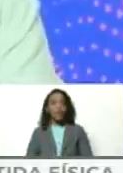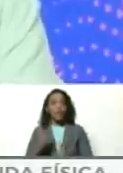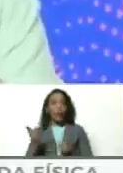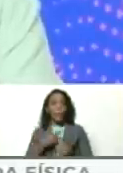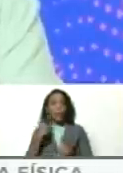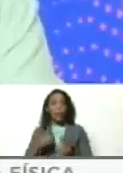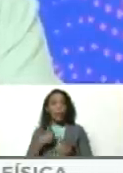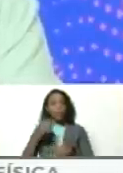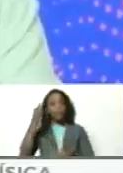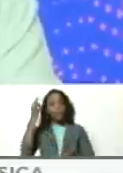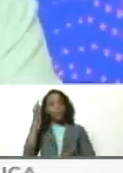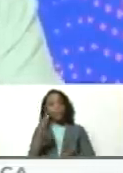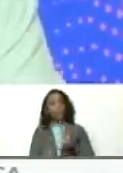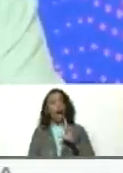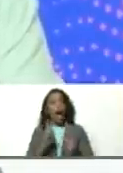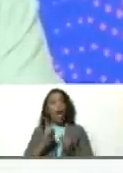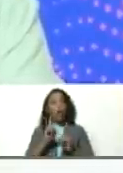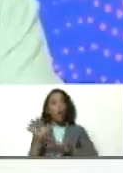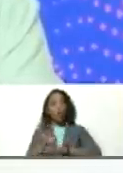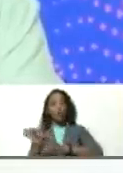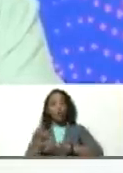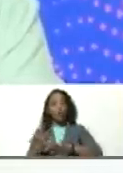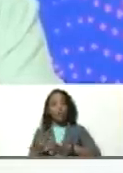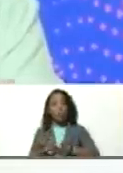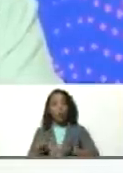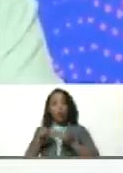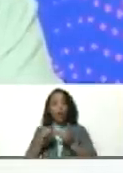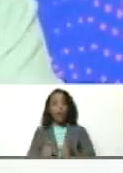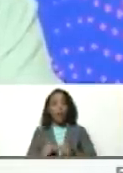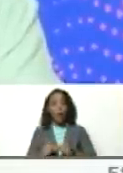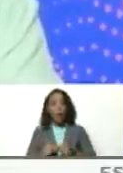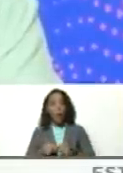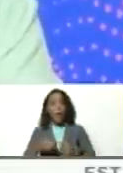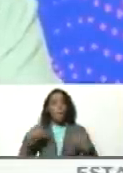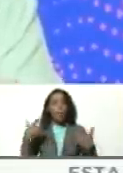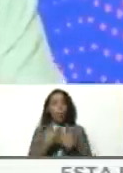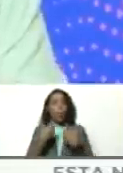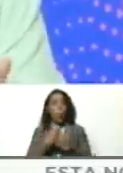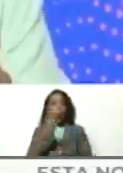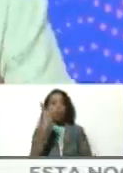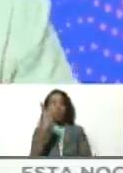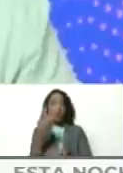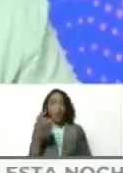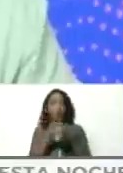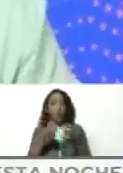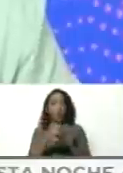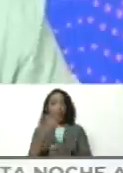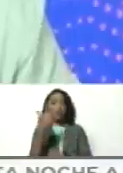primarias, lamentablemente, en algunos municipios, quedaron peleas entre dos grupos, tres grupos.